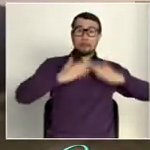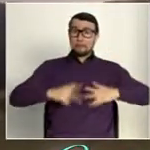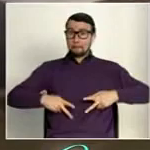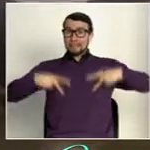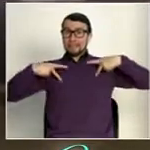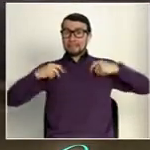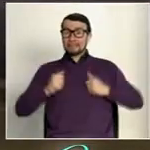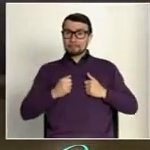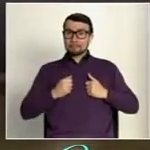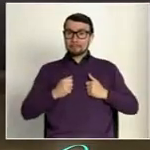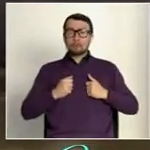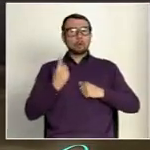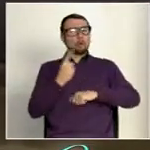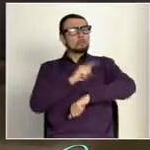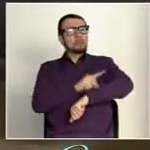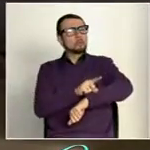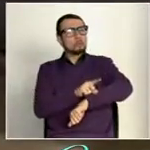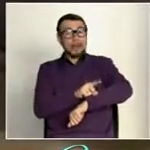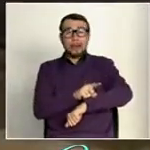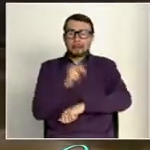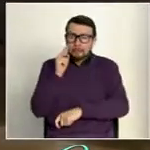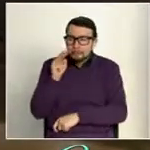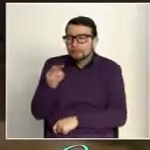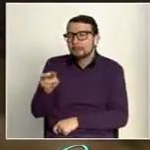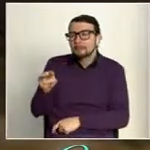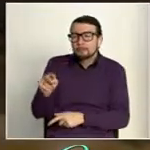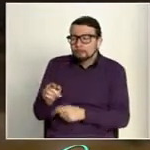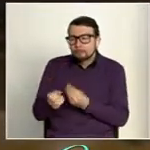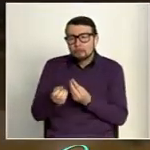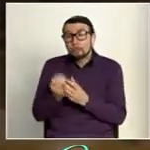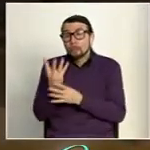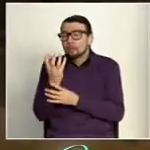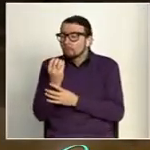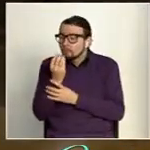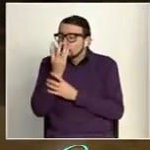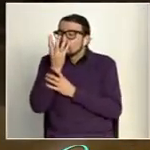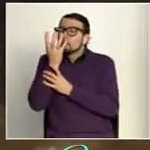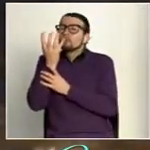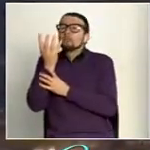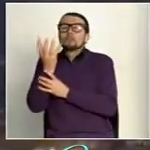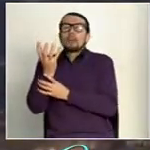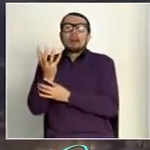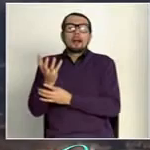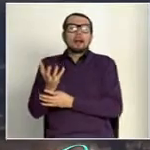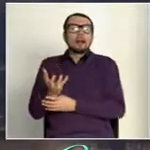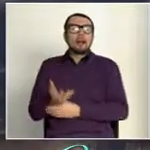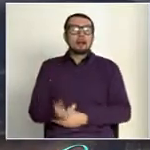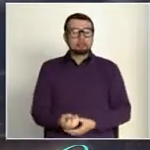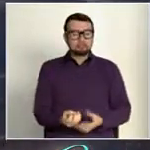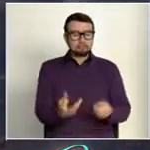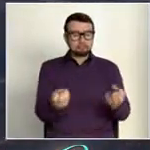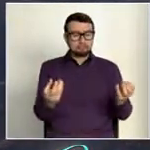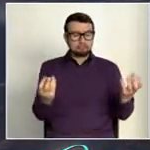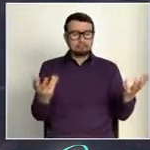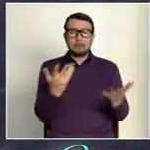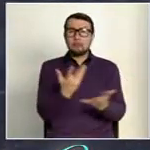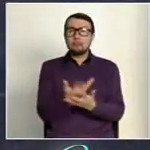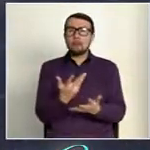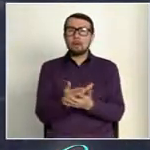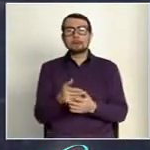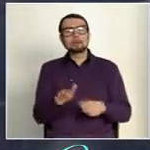minuto sirve para ver el camino, admirar una flor, sentir el perfume de esa flor, sentir el césped mojado, percibir